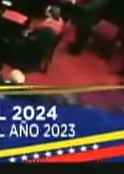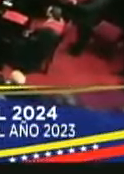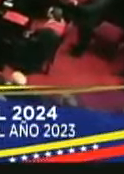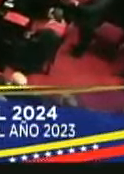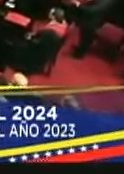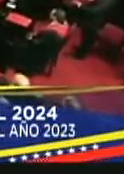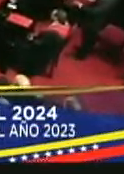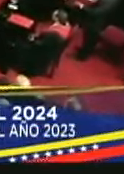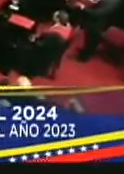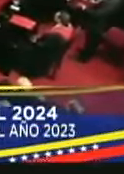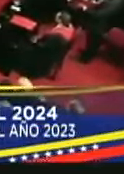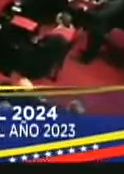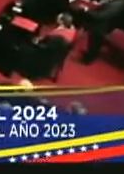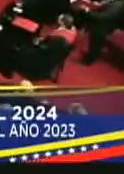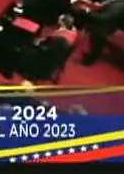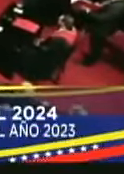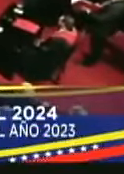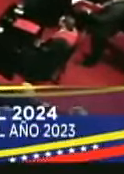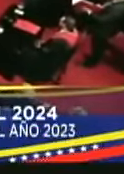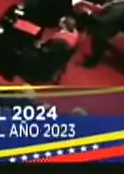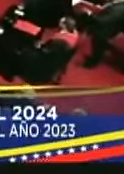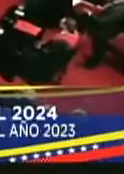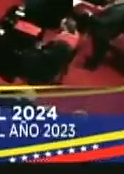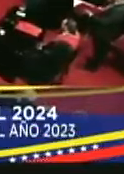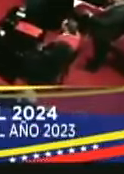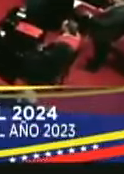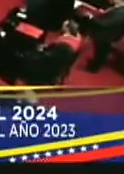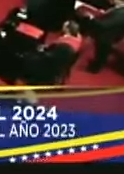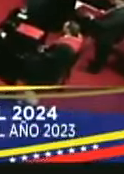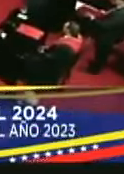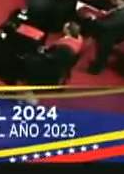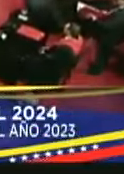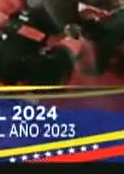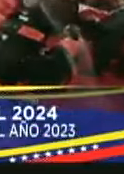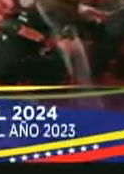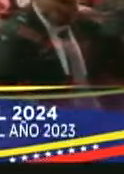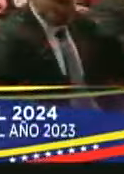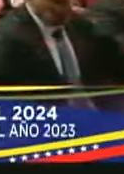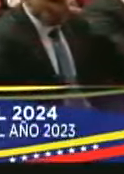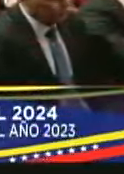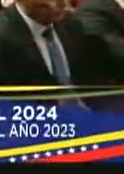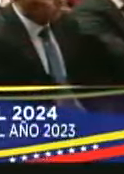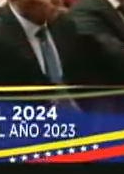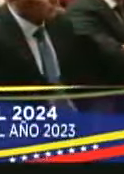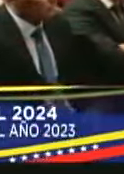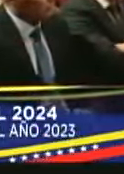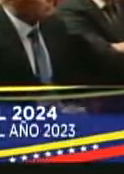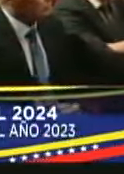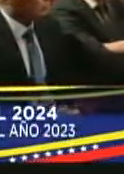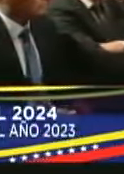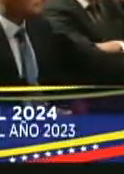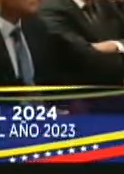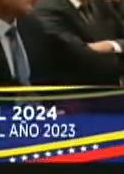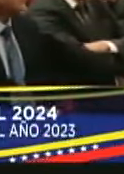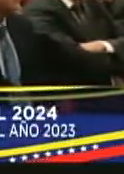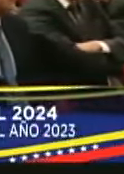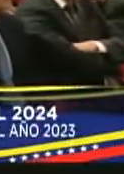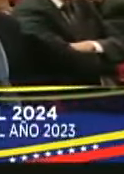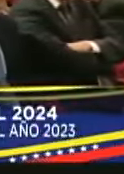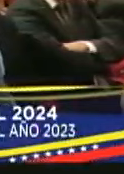y reiterarles nuestro compromiso de trabajo, de constancia y de transparencia,